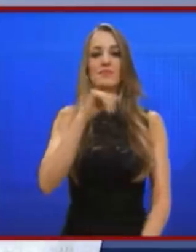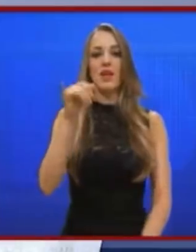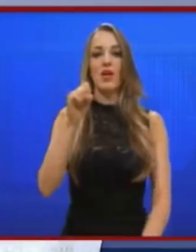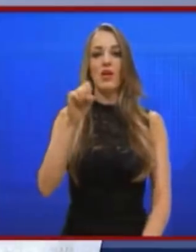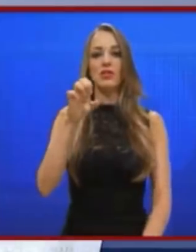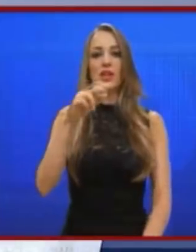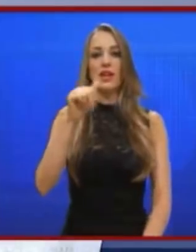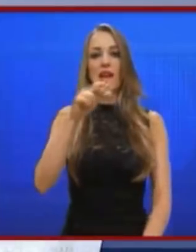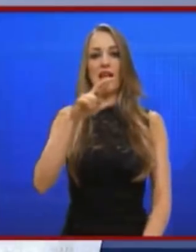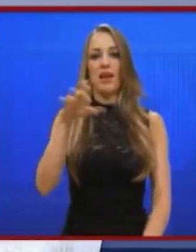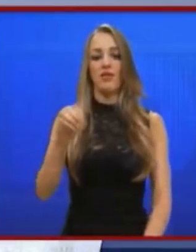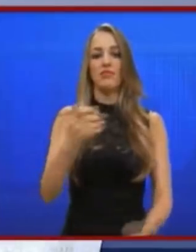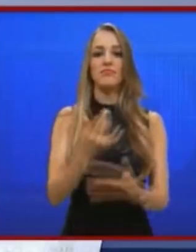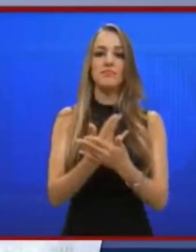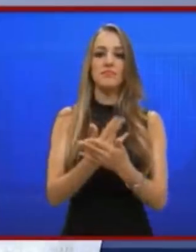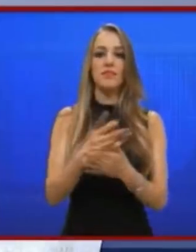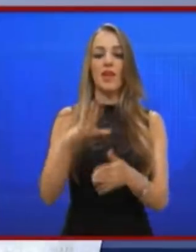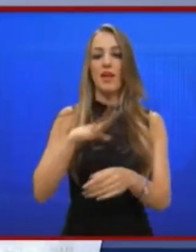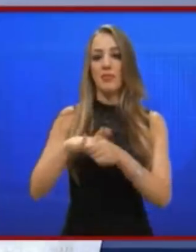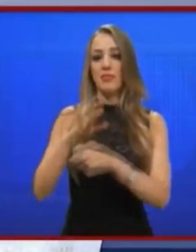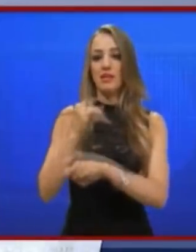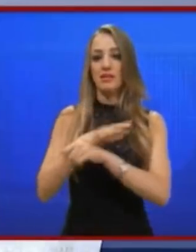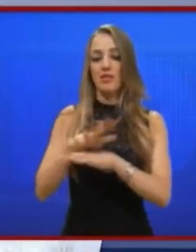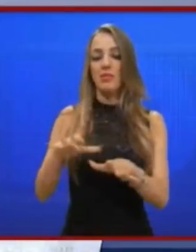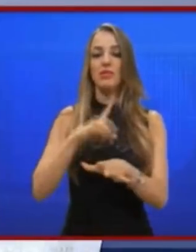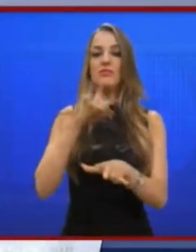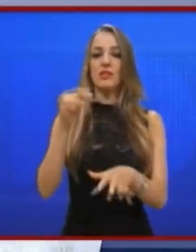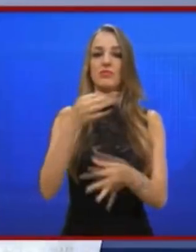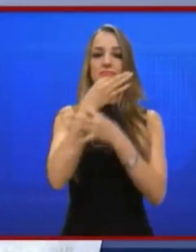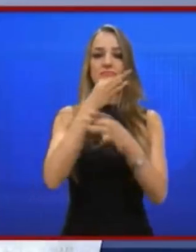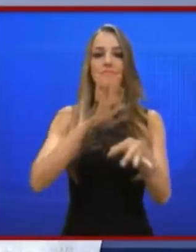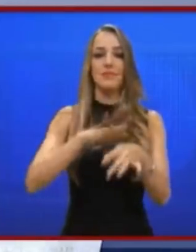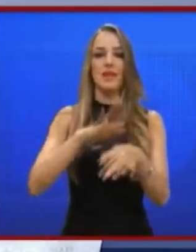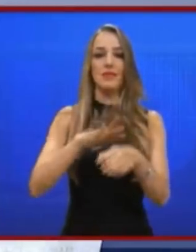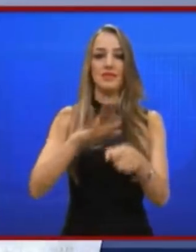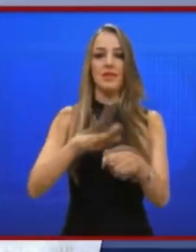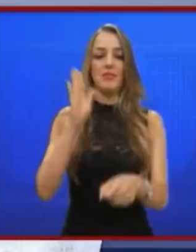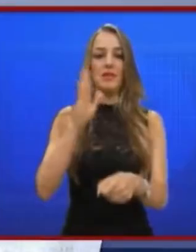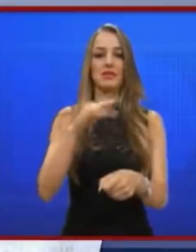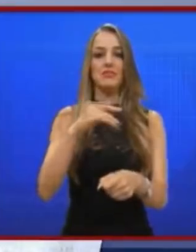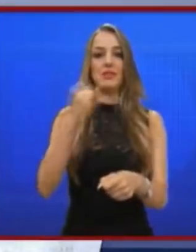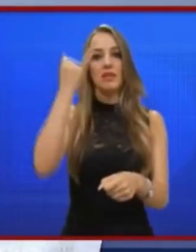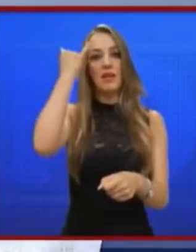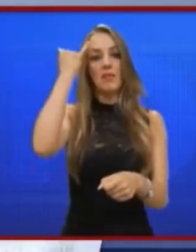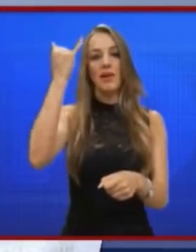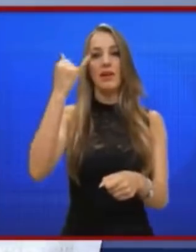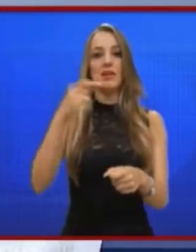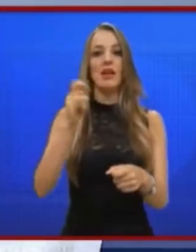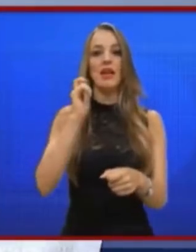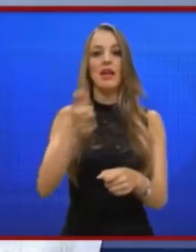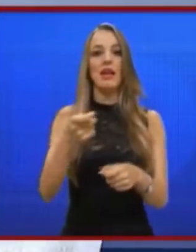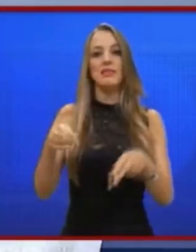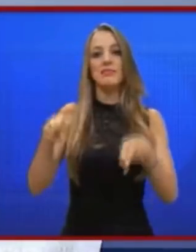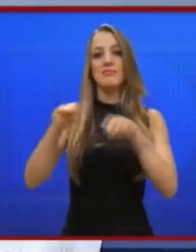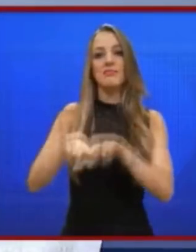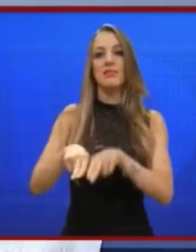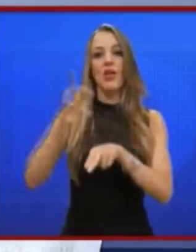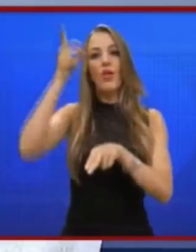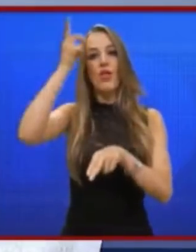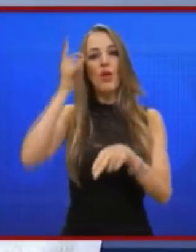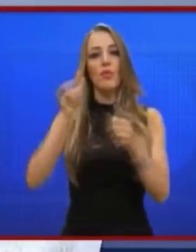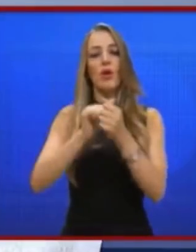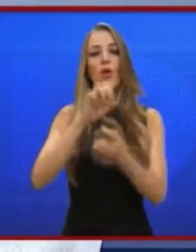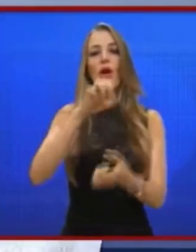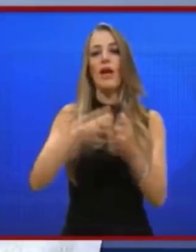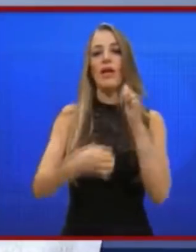estaremos informando más al respecto porque es información en desarrollo. Así es. ¿Sabes lo que es dormir con el enemigo, querido? Ah, caray. No. No.